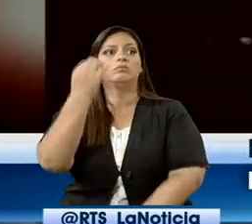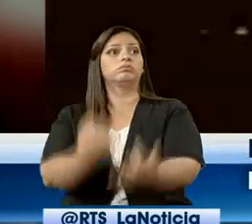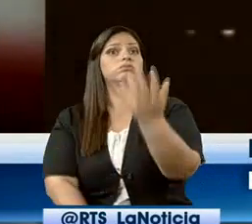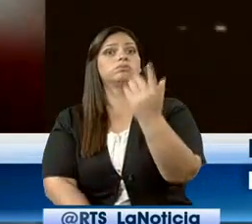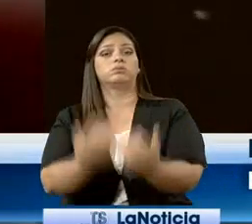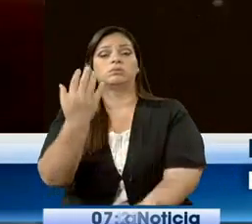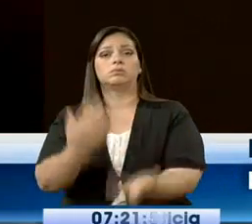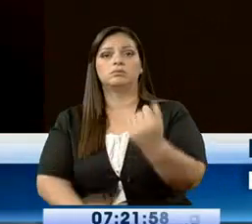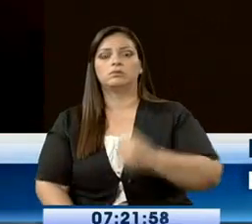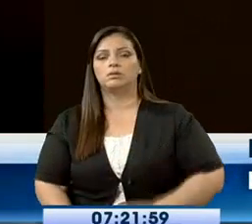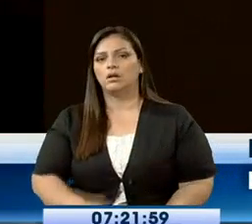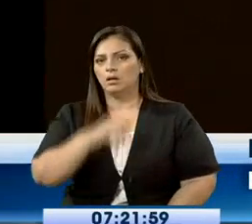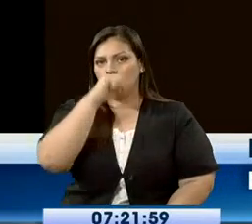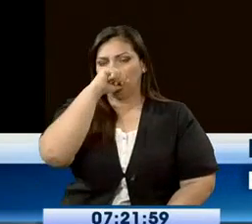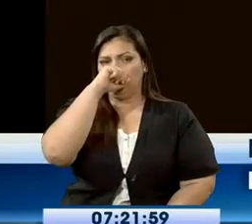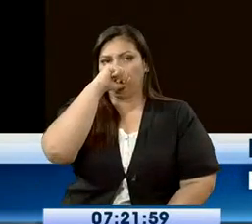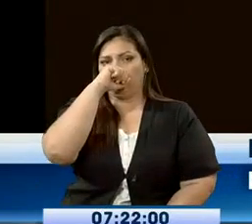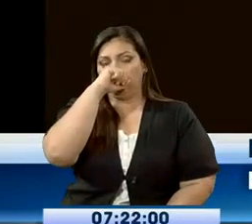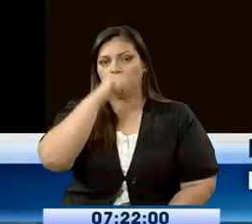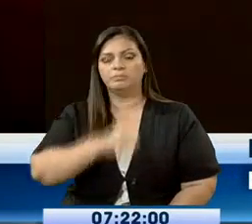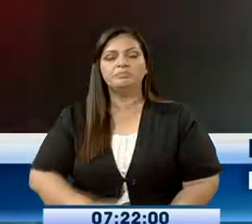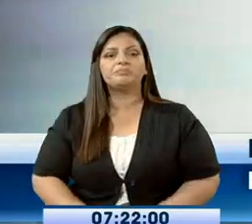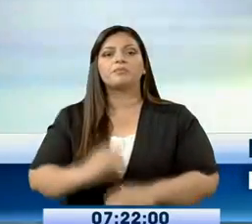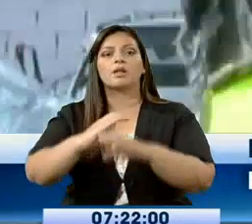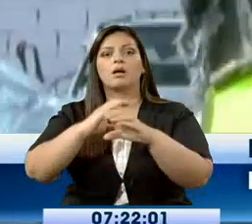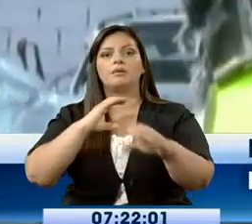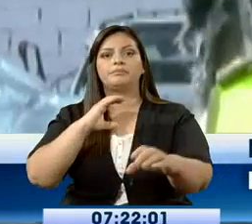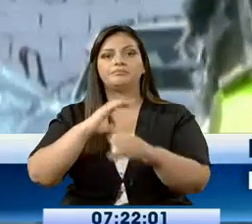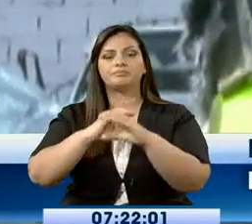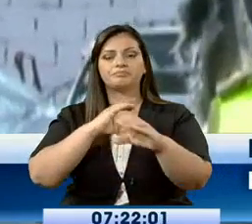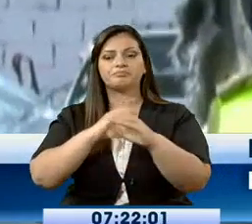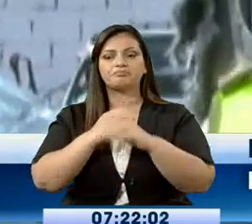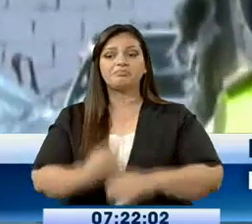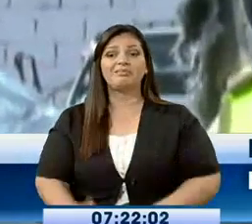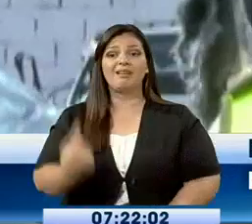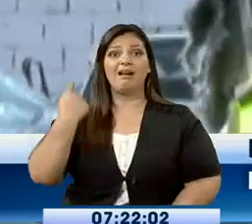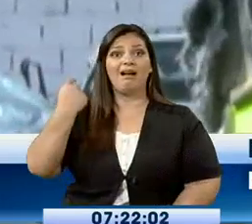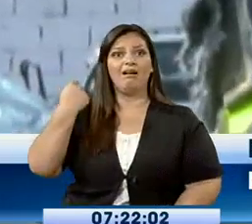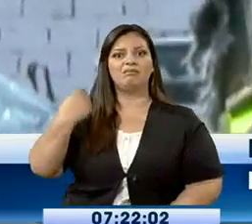empezado en la parte posterior del vehículo. En esos instantes, pues el bus